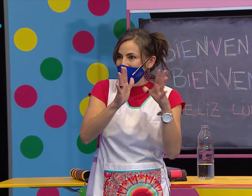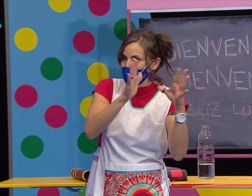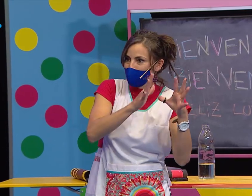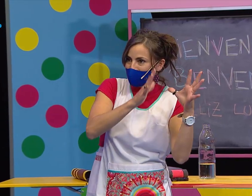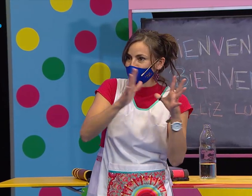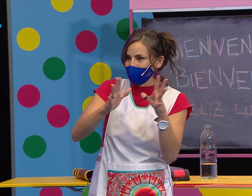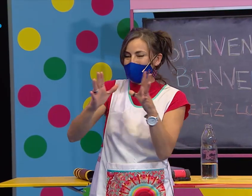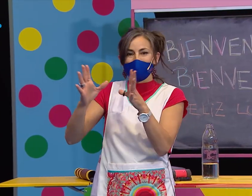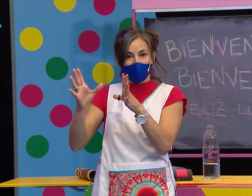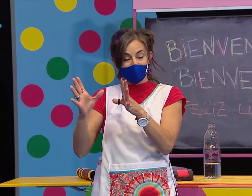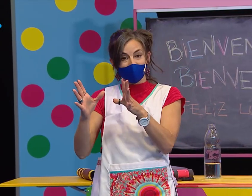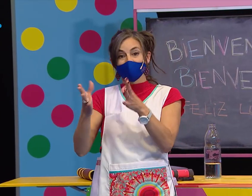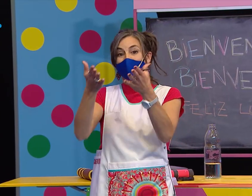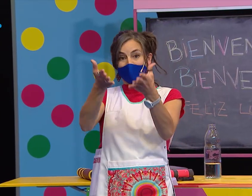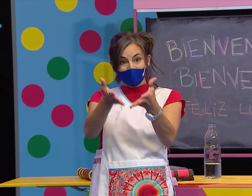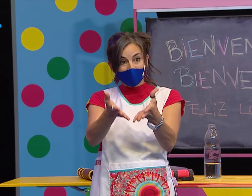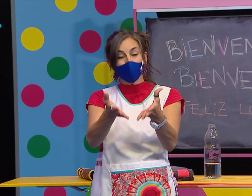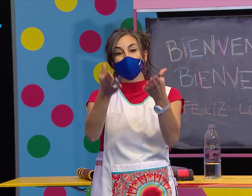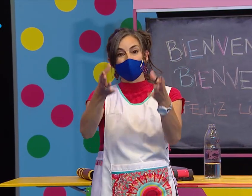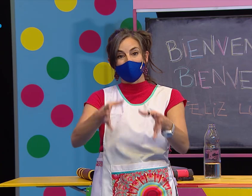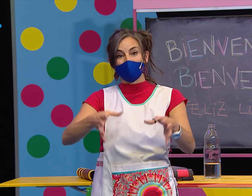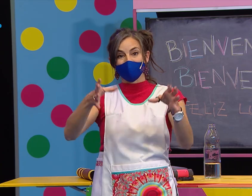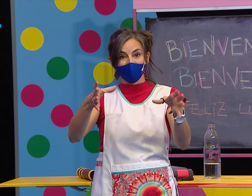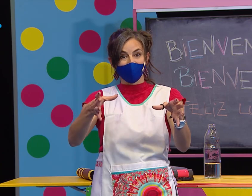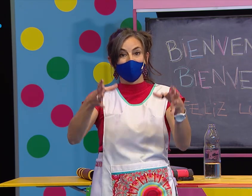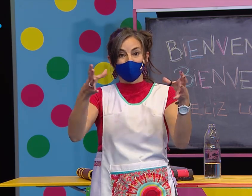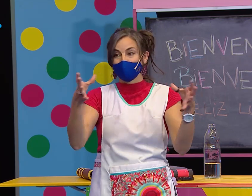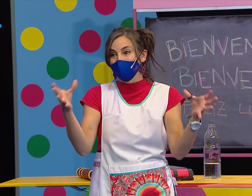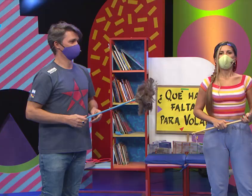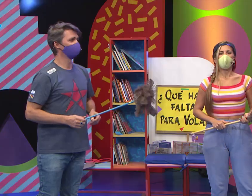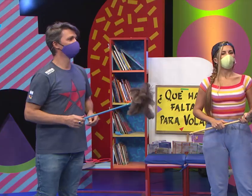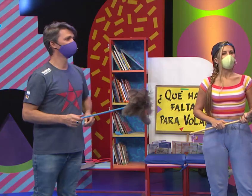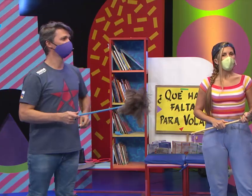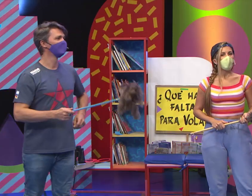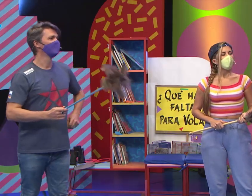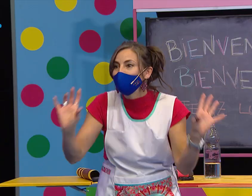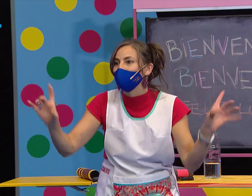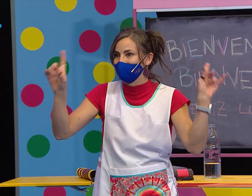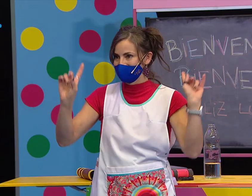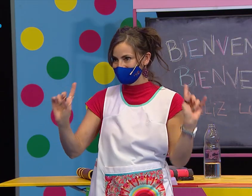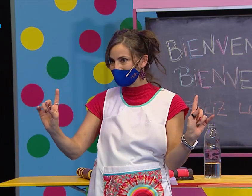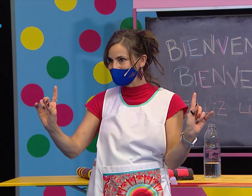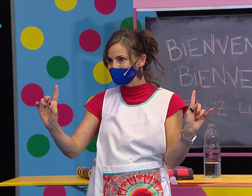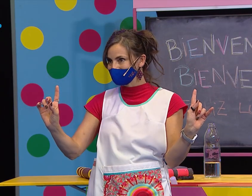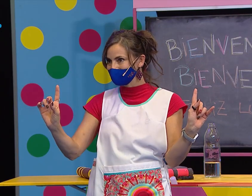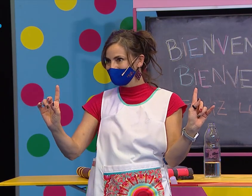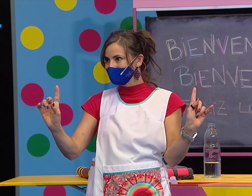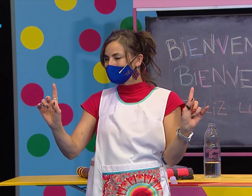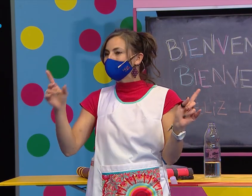especializan en otros temas específicos, sí. Y algunos se especializan en justamente el estudio de las plumas de las